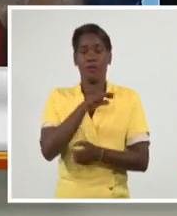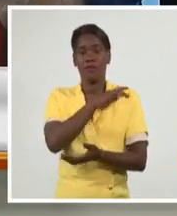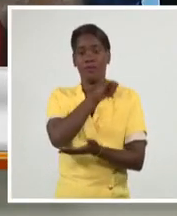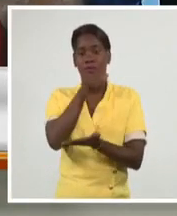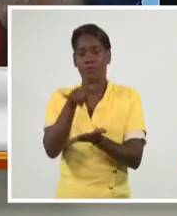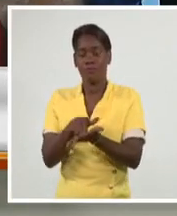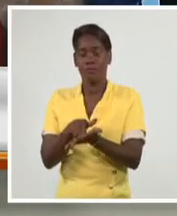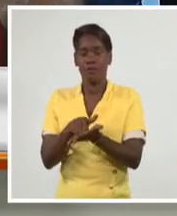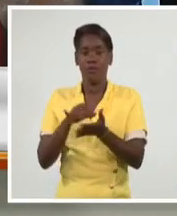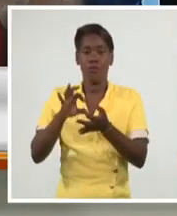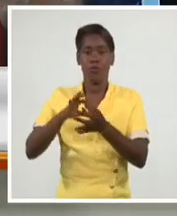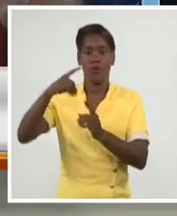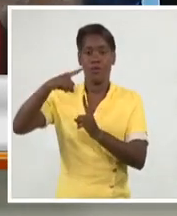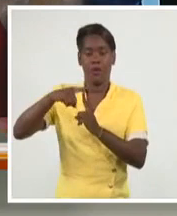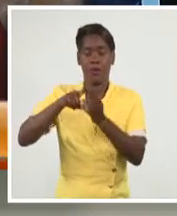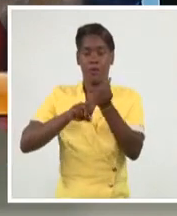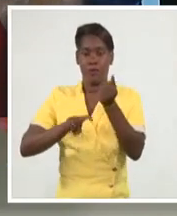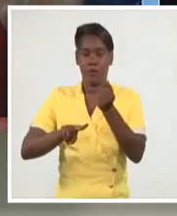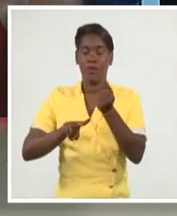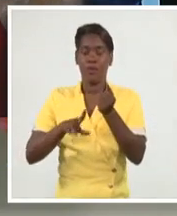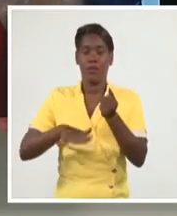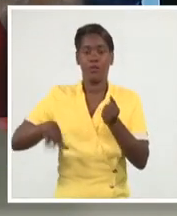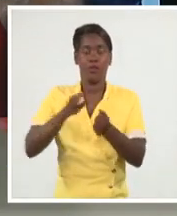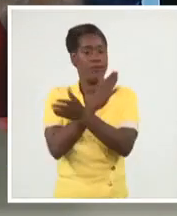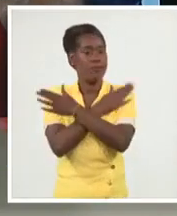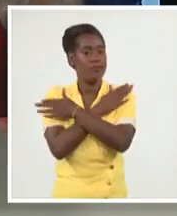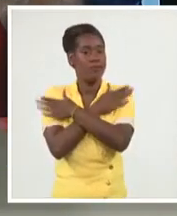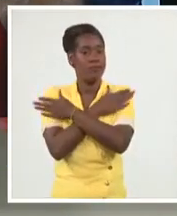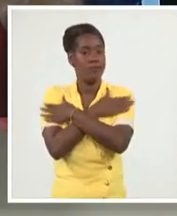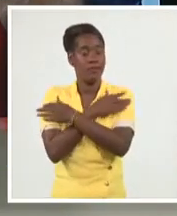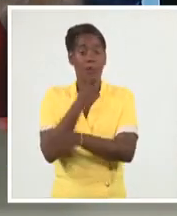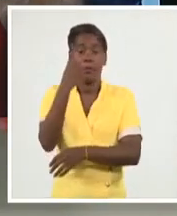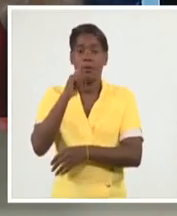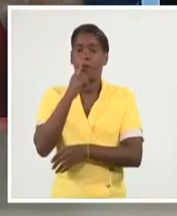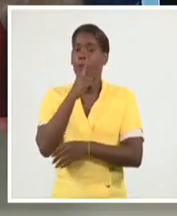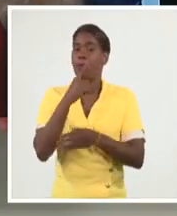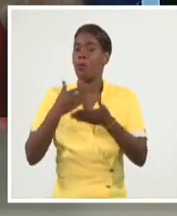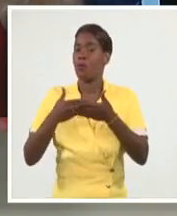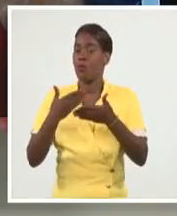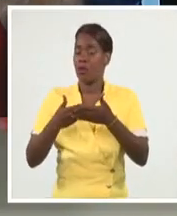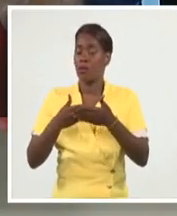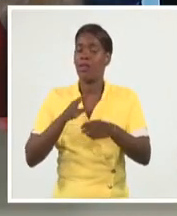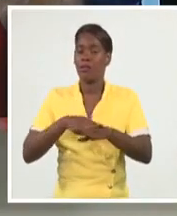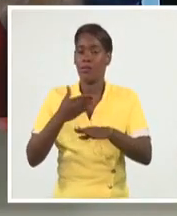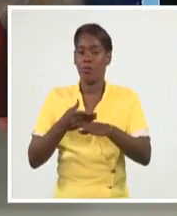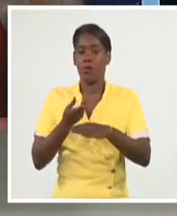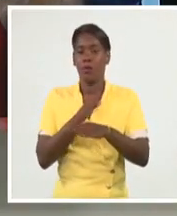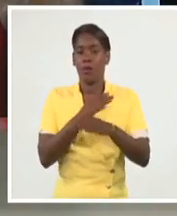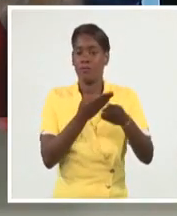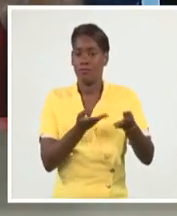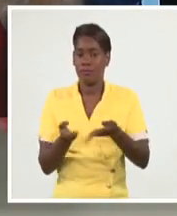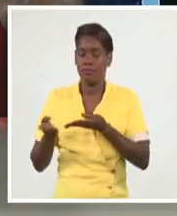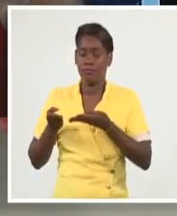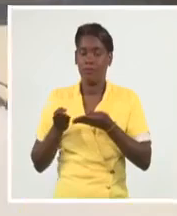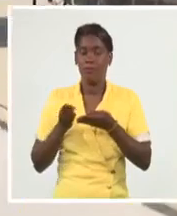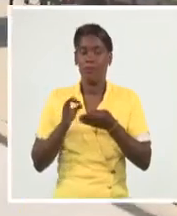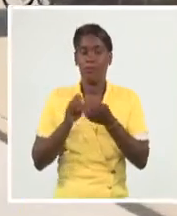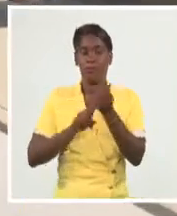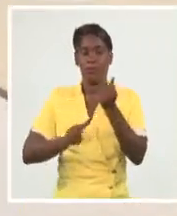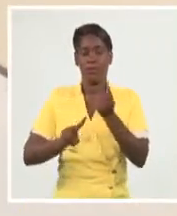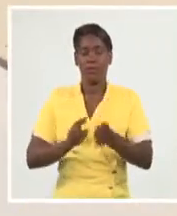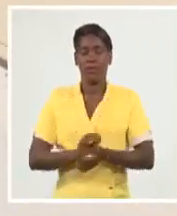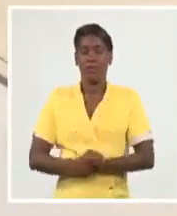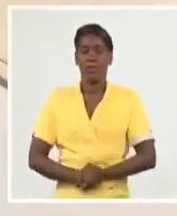cumplir con las medidas correspondientes al protocolo de aislamiento tras llegar de la cita de Tokio. Veamos los detalles en el siguiente reporte.